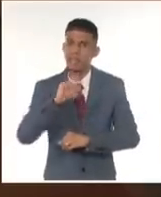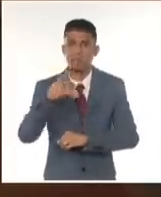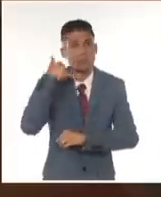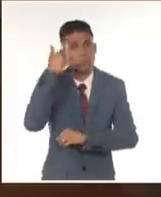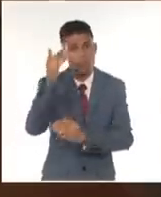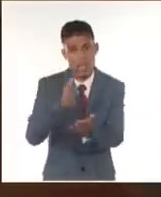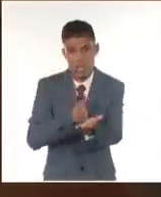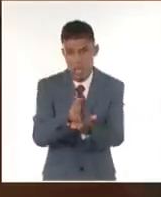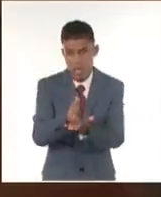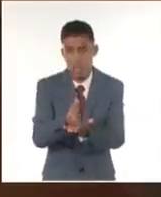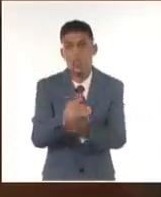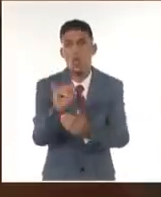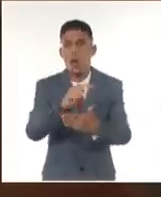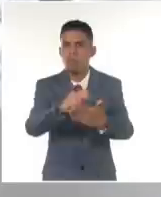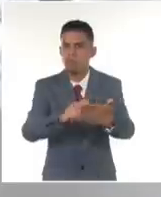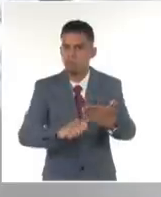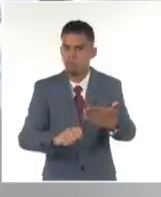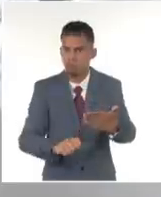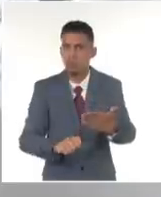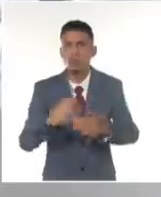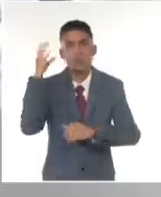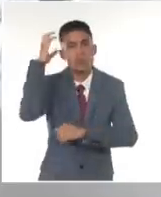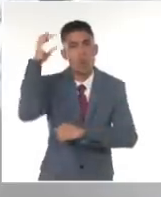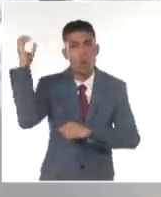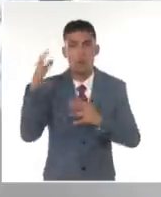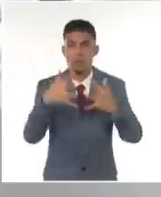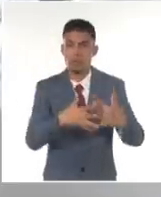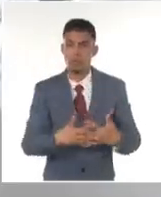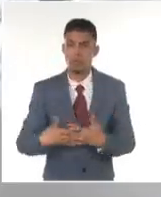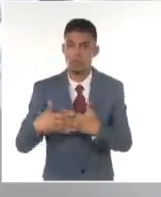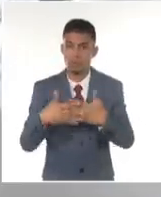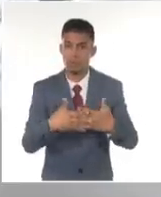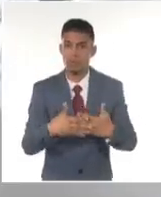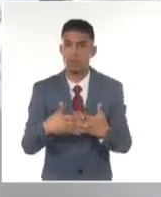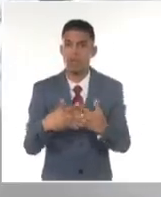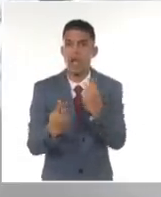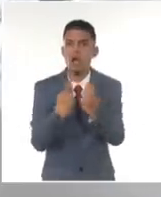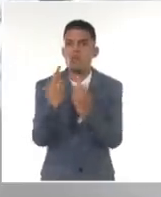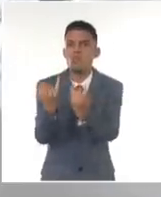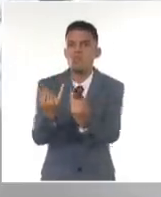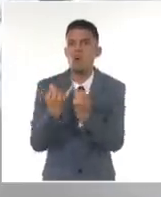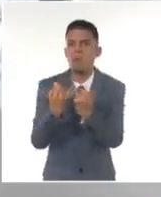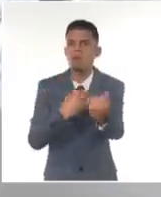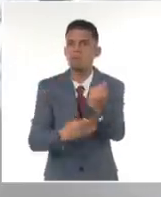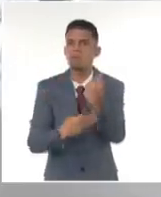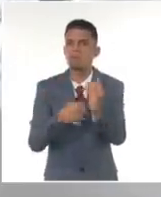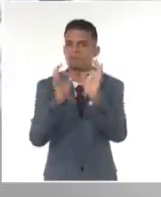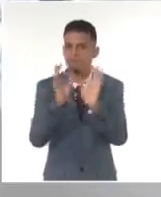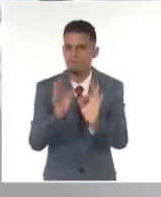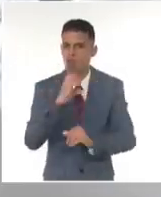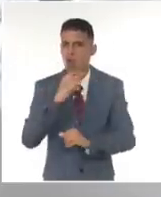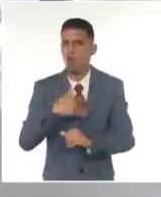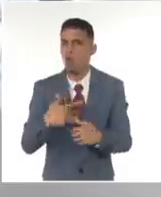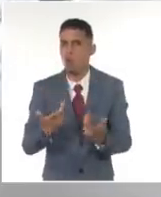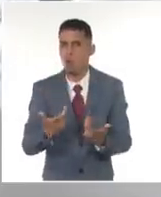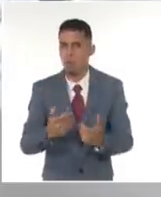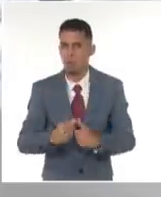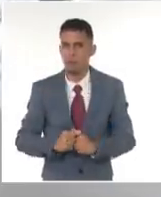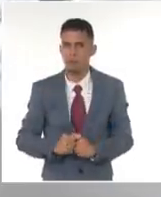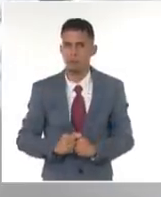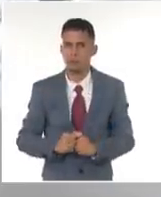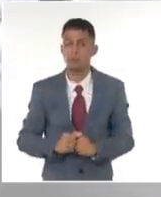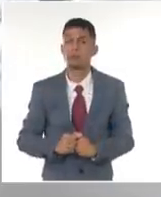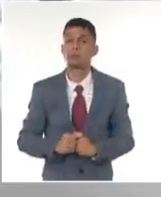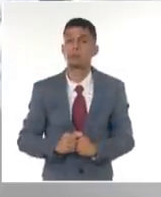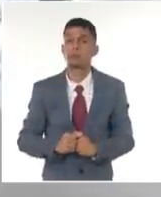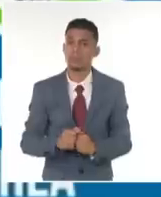y por notas diplomáticas al gobierno de los Estados Unidos, información precisa sobre los hechos ocurridos. Ante la insistencia, el